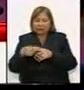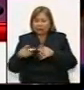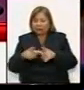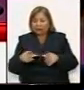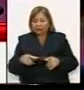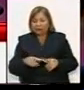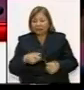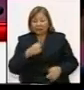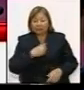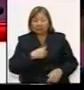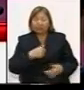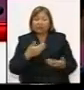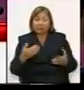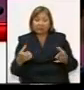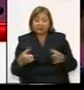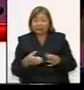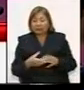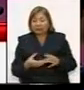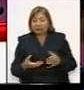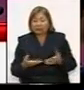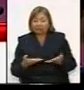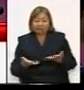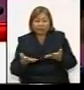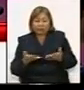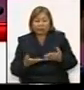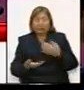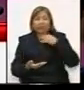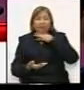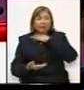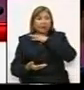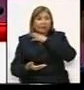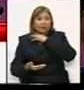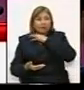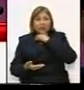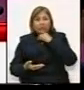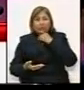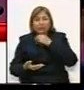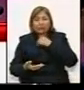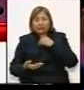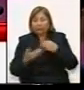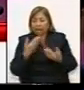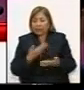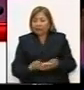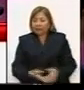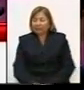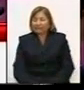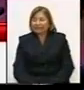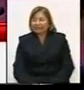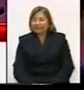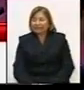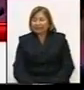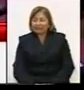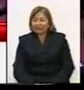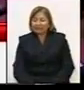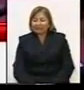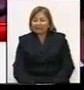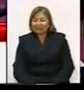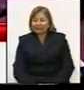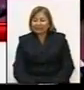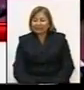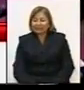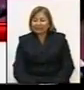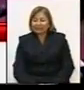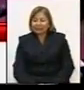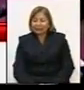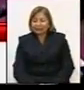Qué lástima que la Comisión Tuesta no lo haya invitado al doctor Carlos Meléndez, señora, lo vuelvo a repetir. Gracias. Gracias, congresista